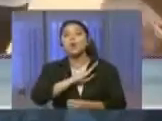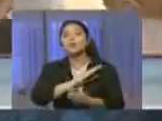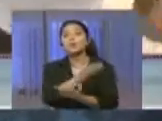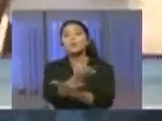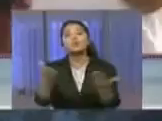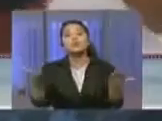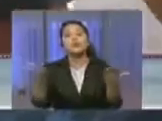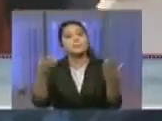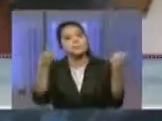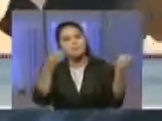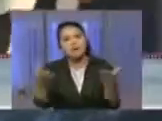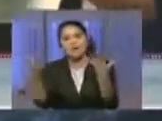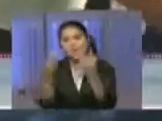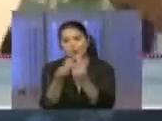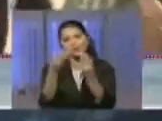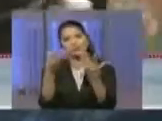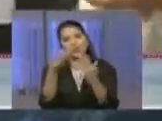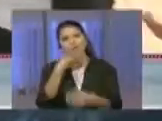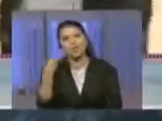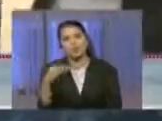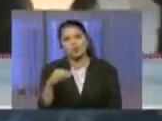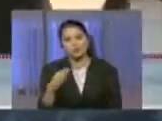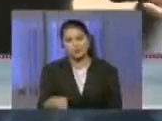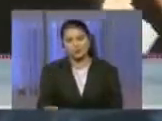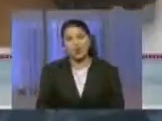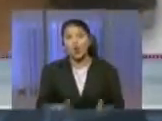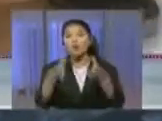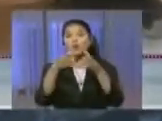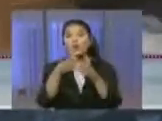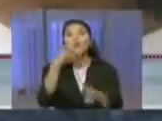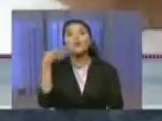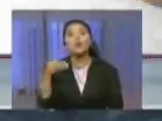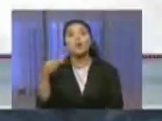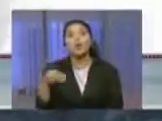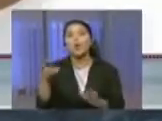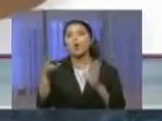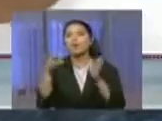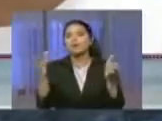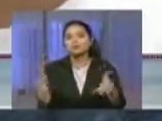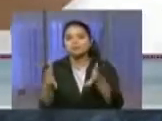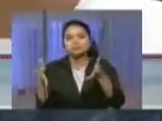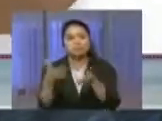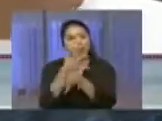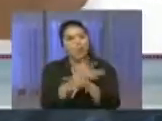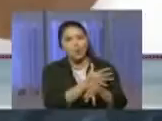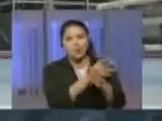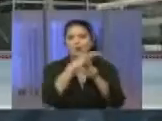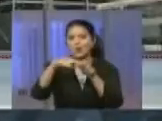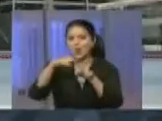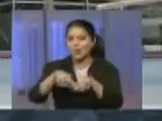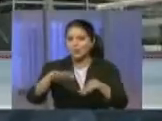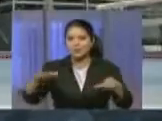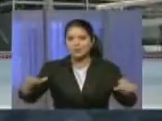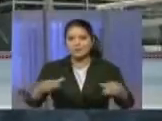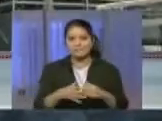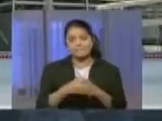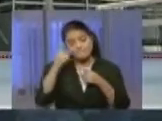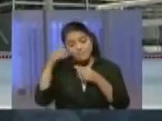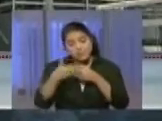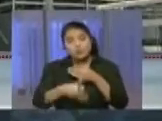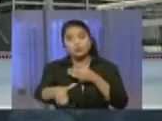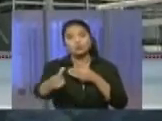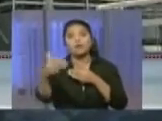ustedes y con ustedes movimiento de jóvenes recreadores bueno en estos días tenemos